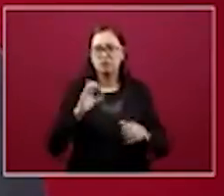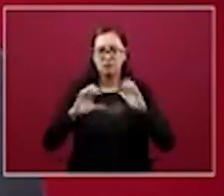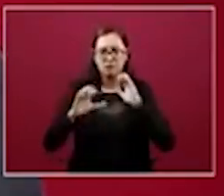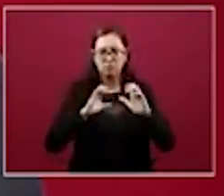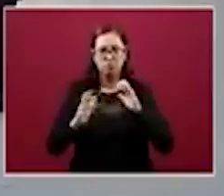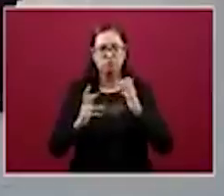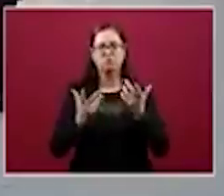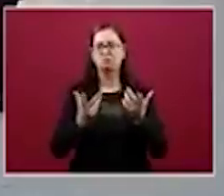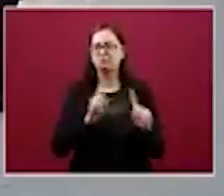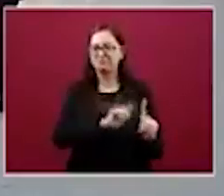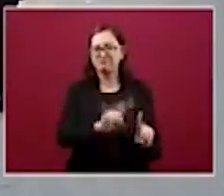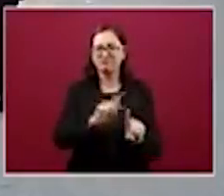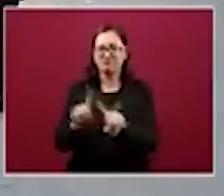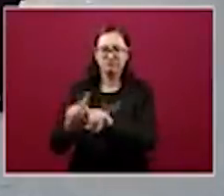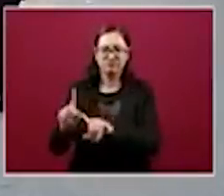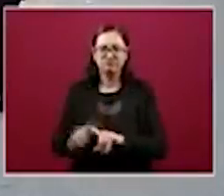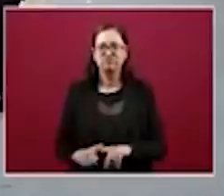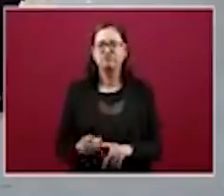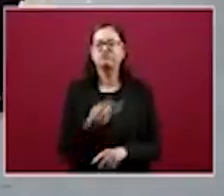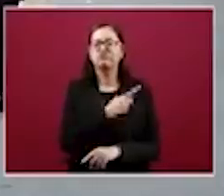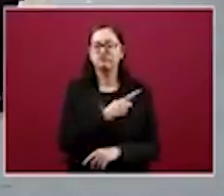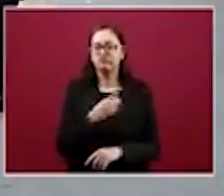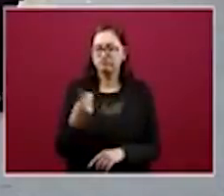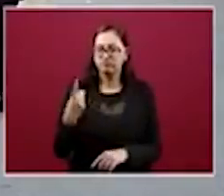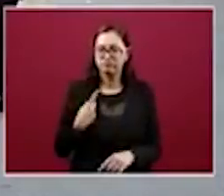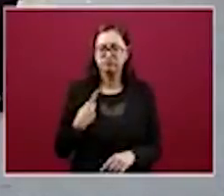telecomunicaciones. Todo eso se tiene que